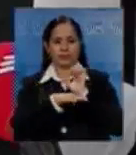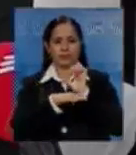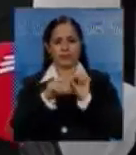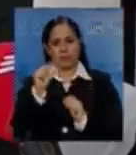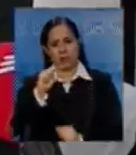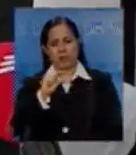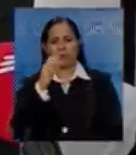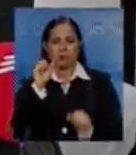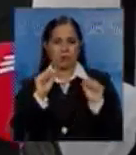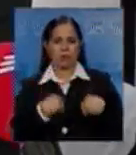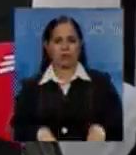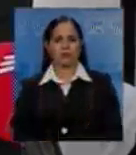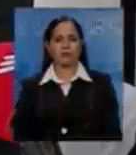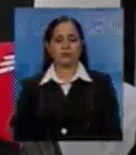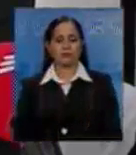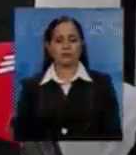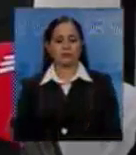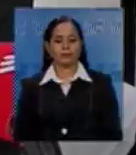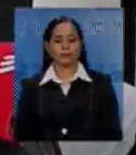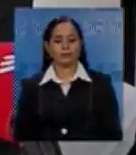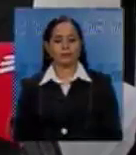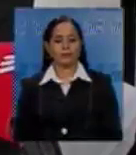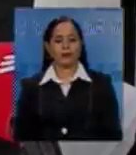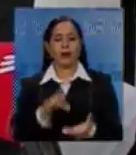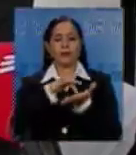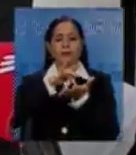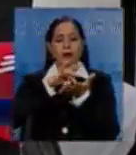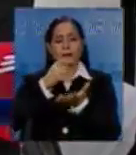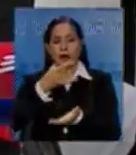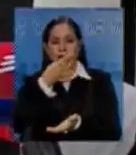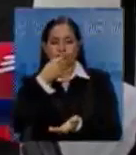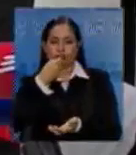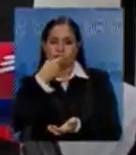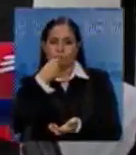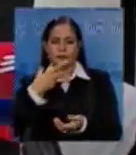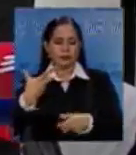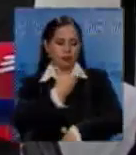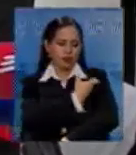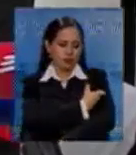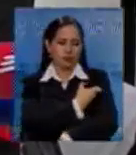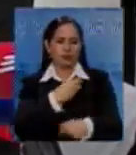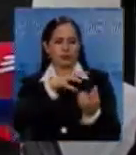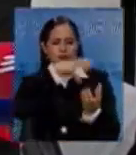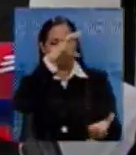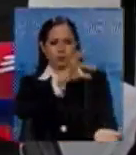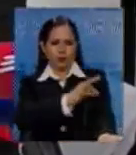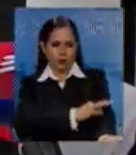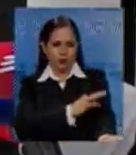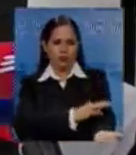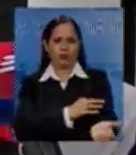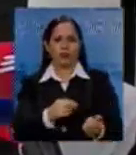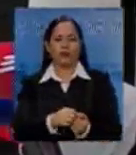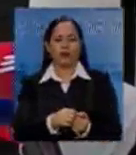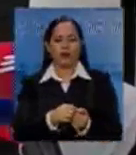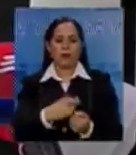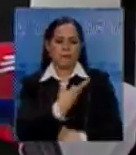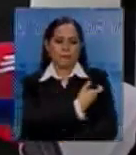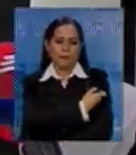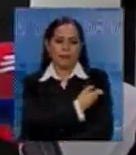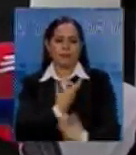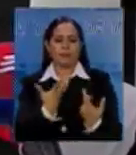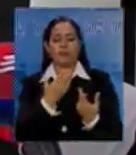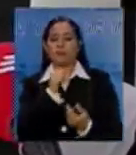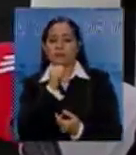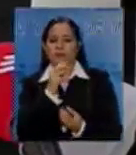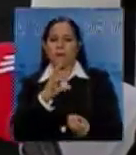La farmacéutica nacional desarrolla tabletas, cápsulas, grajeas, inyectables, ampollas, ungüentos, pero no desarrolla parches